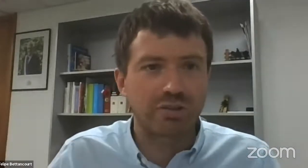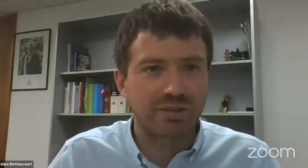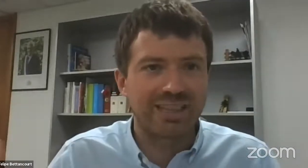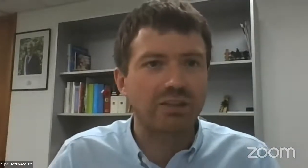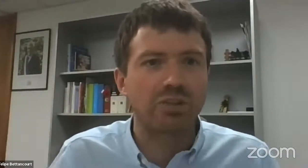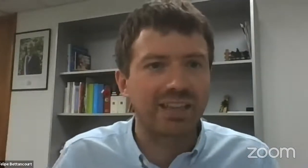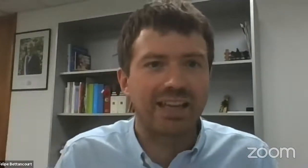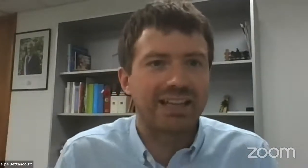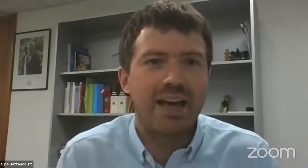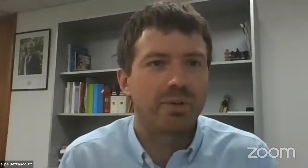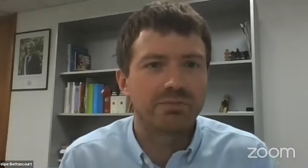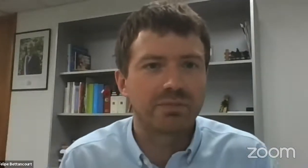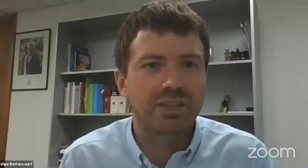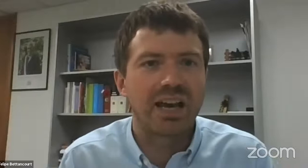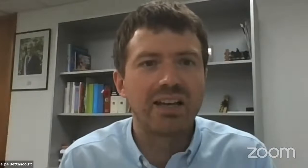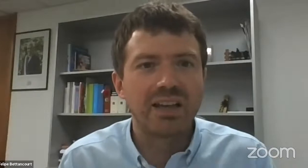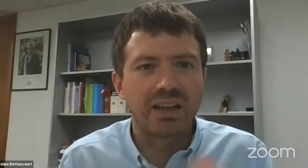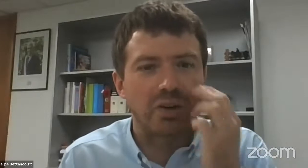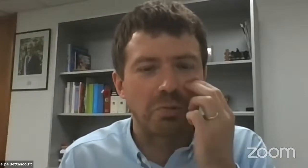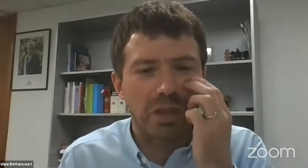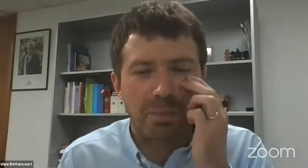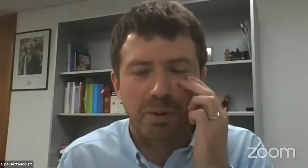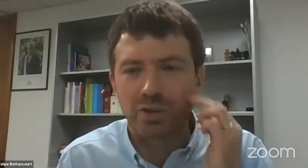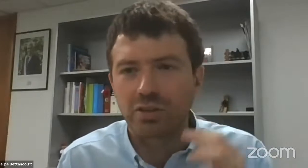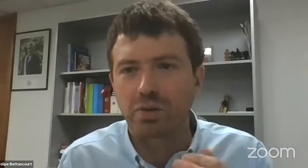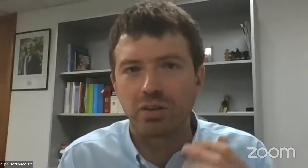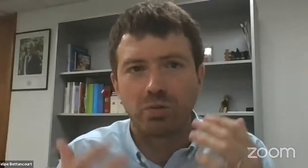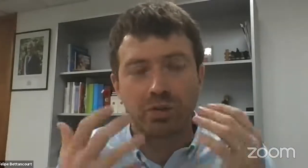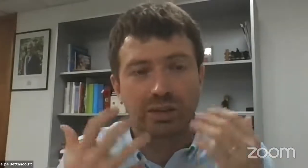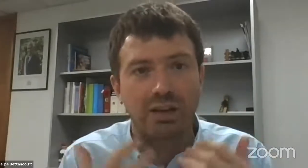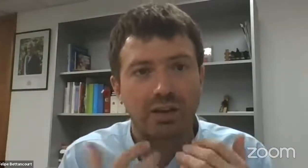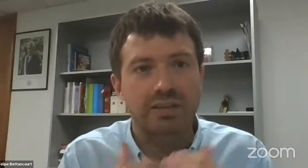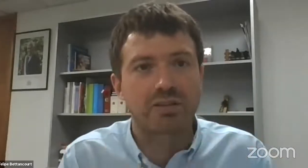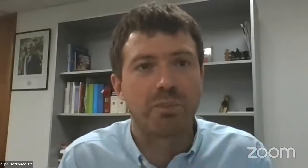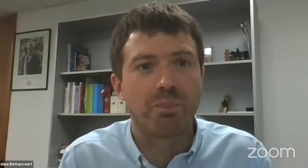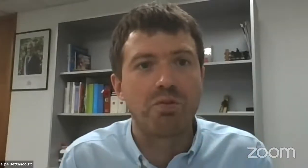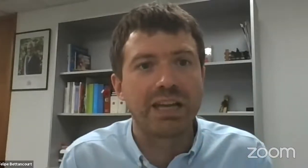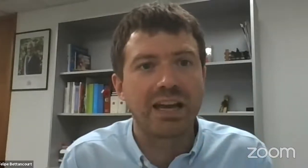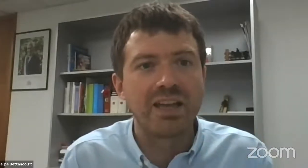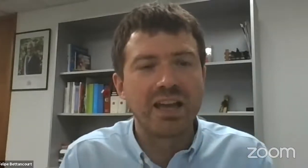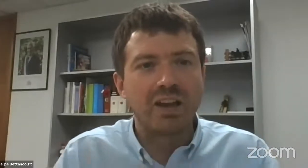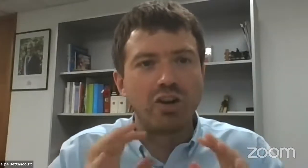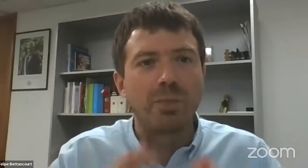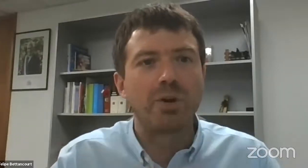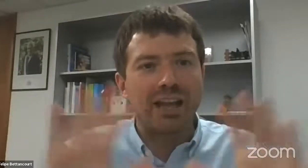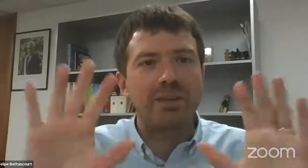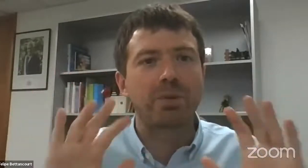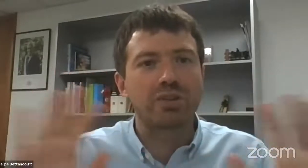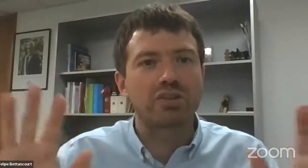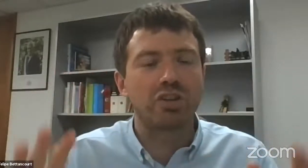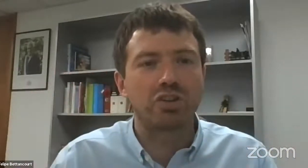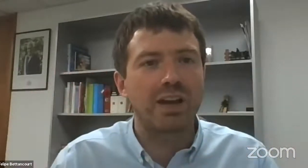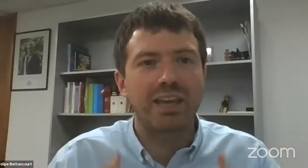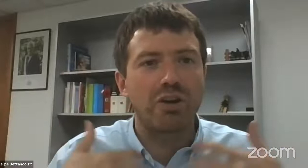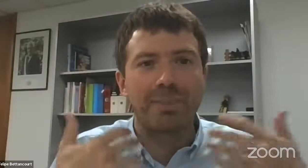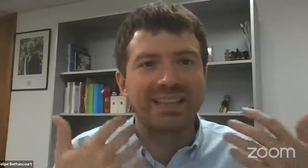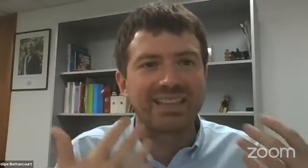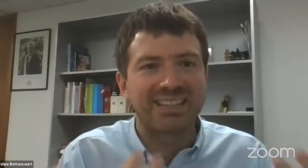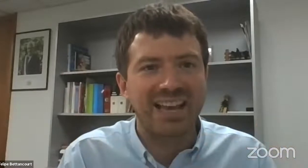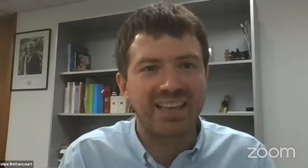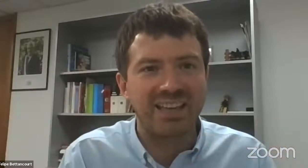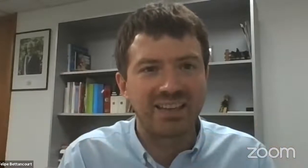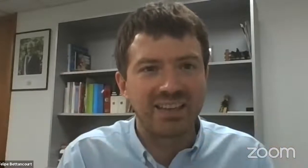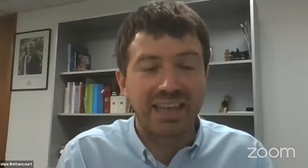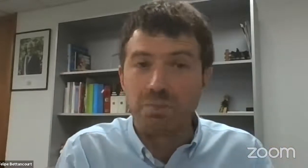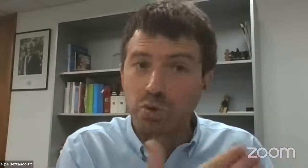todos los datos que tengamos o sea creo que es un despropósito cuando uno está en la organización pública no poner a disposición todo aquello